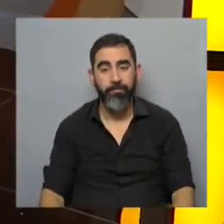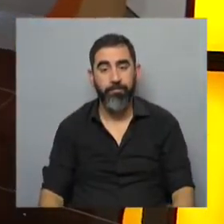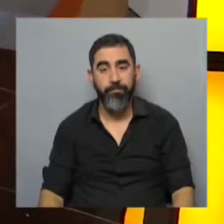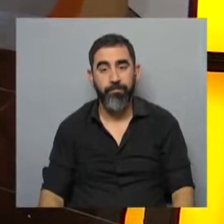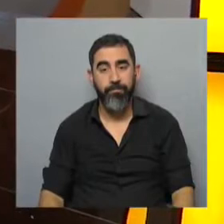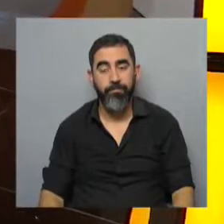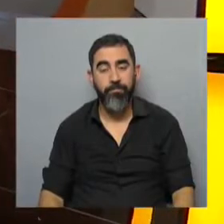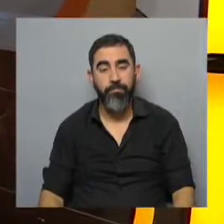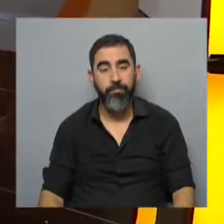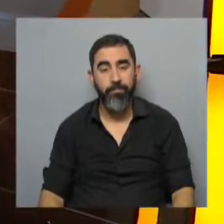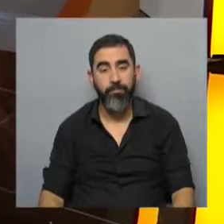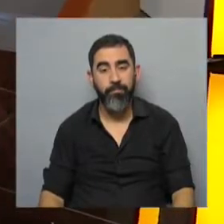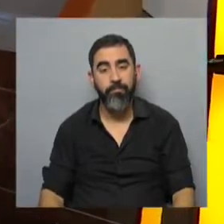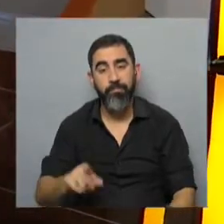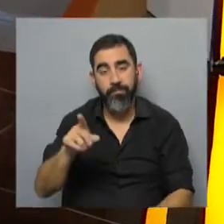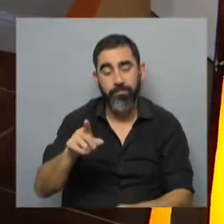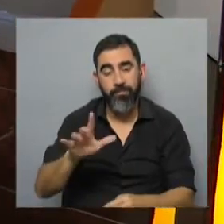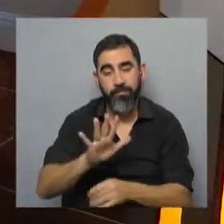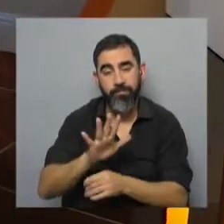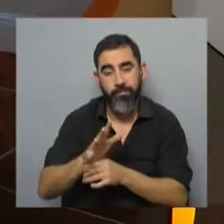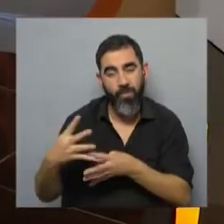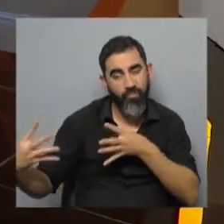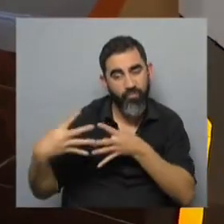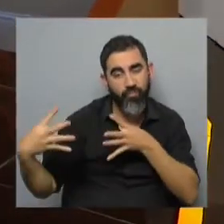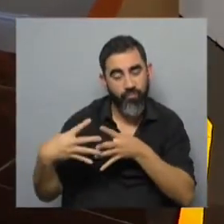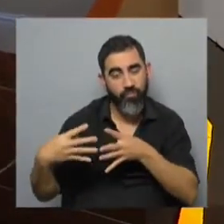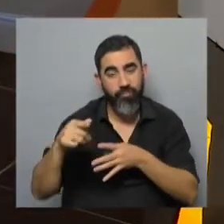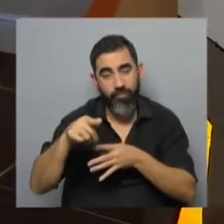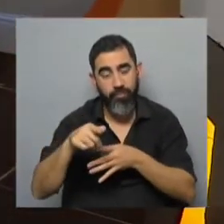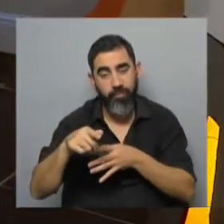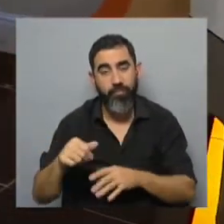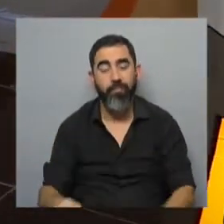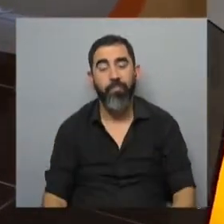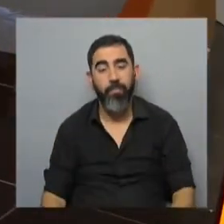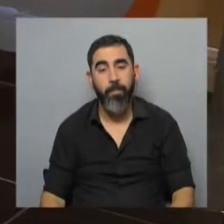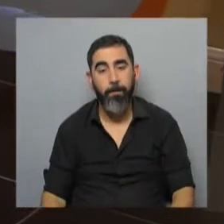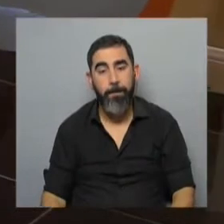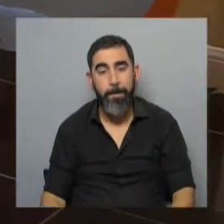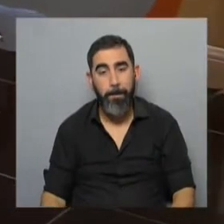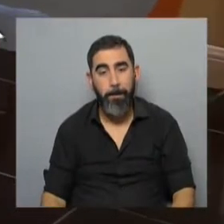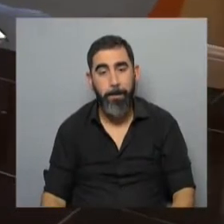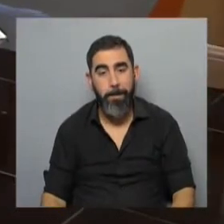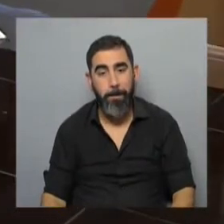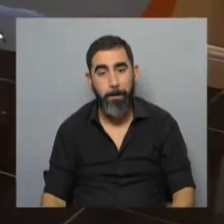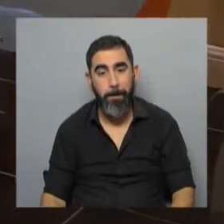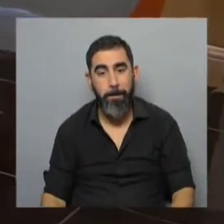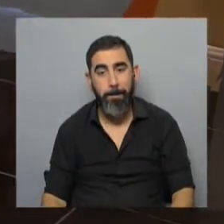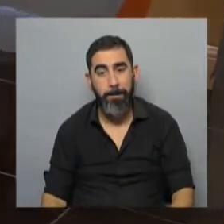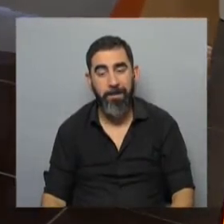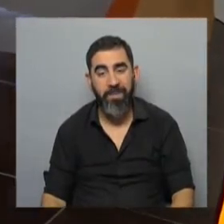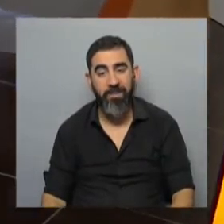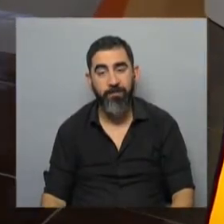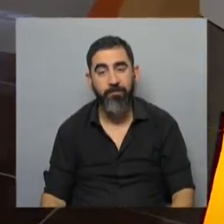En esta que es una escena, digamos, de combate, y justamente el que veíamos recién en el proceso de terminación, de confección de la piel,